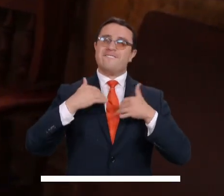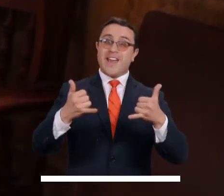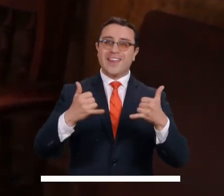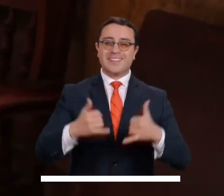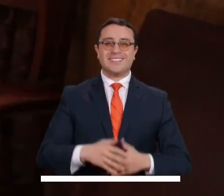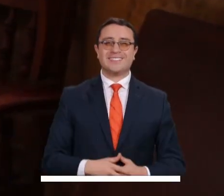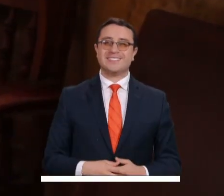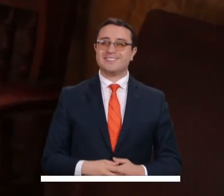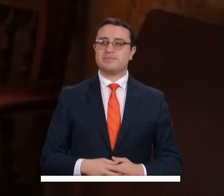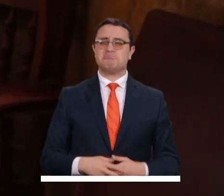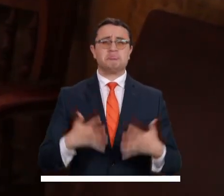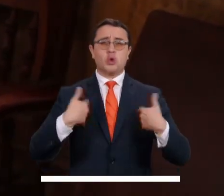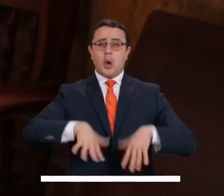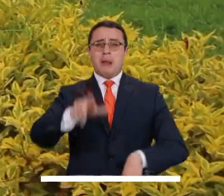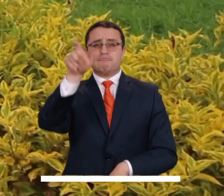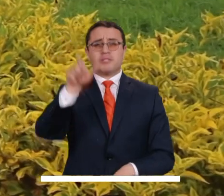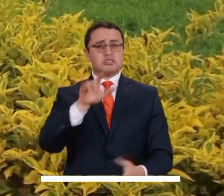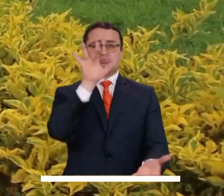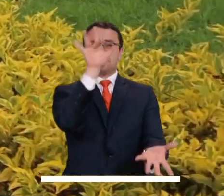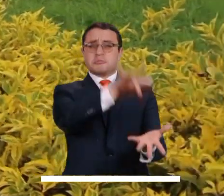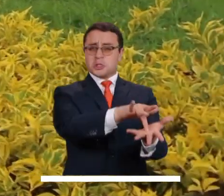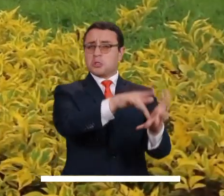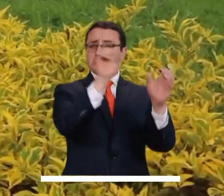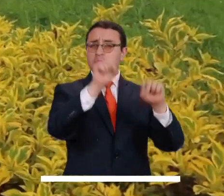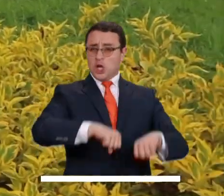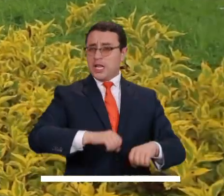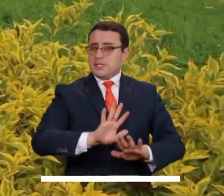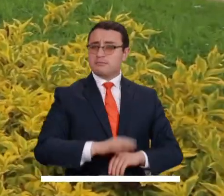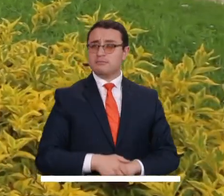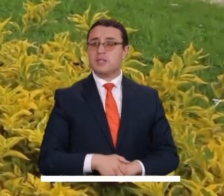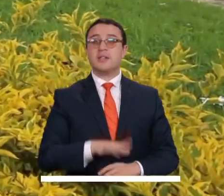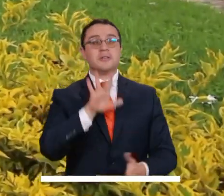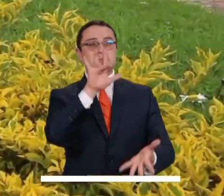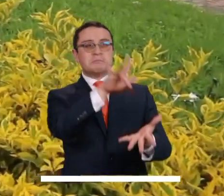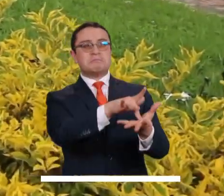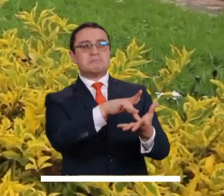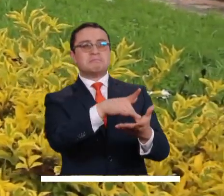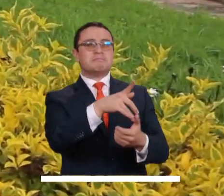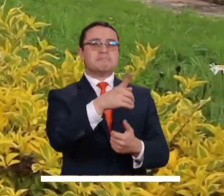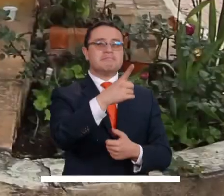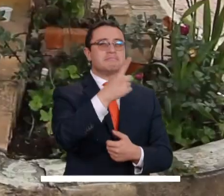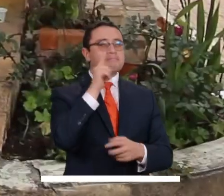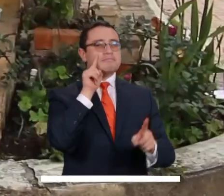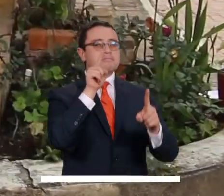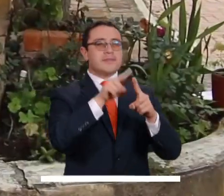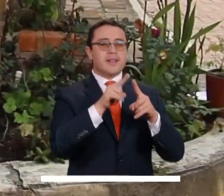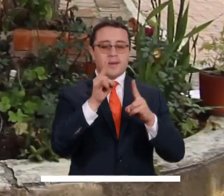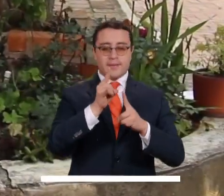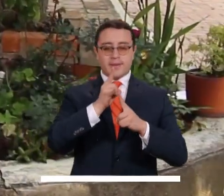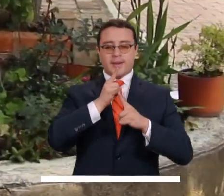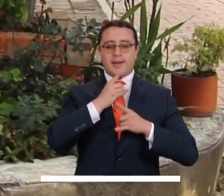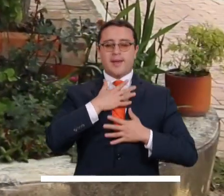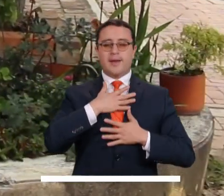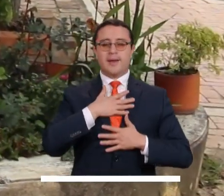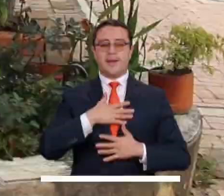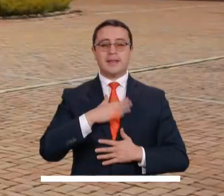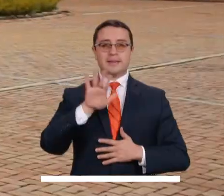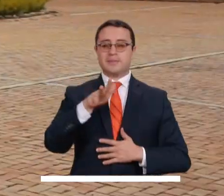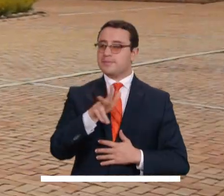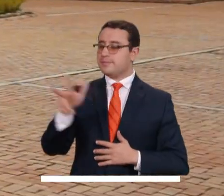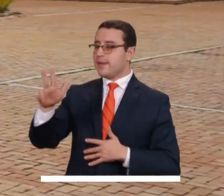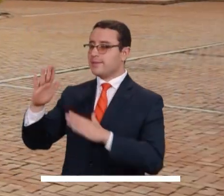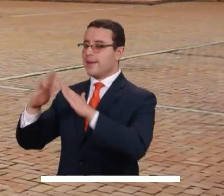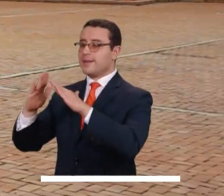Cualquier persona puede visitar la Ciudad de Dios, no importa si tan solo va en busca de un momento de tranquilidad y luego regresar a su